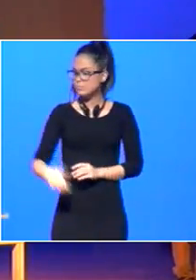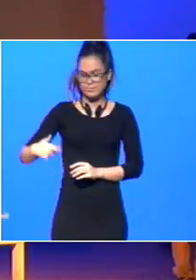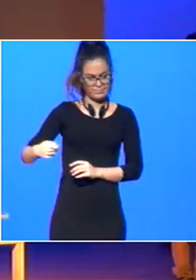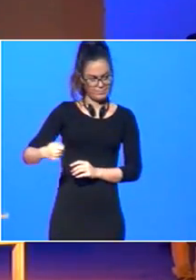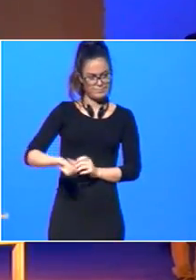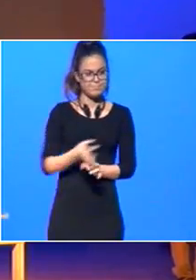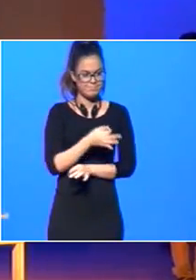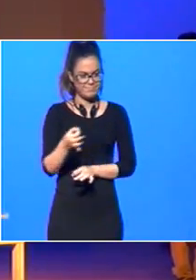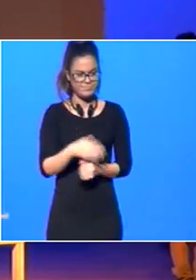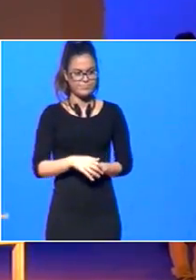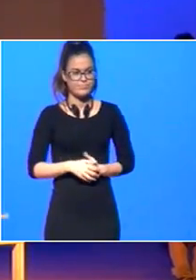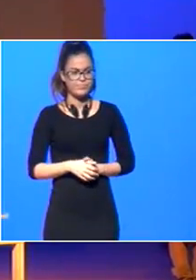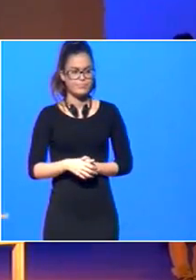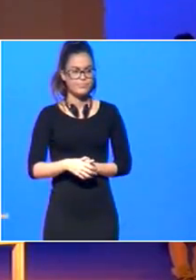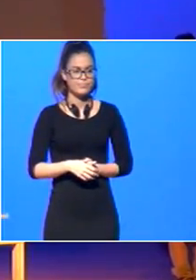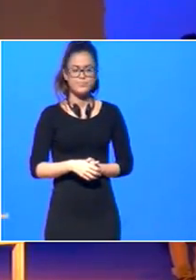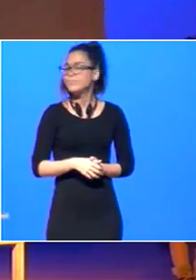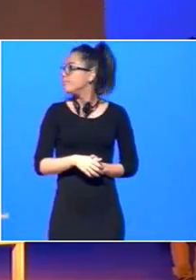Bueno,